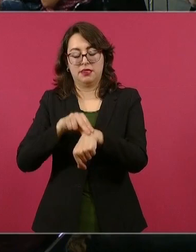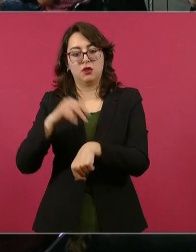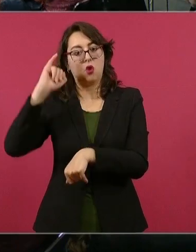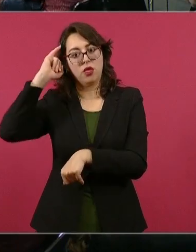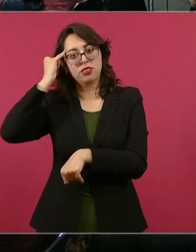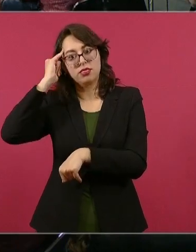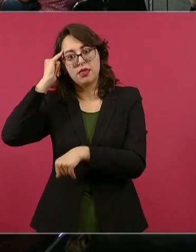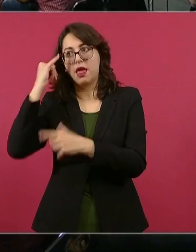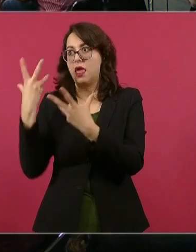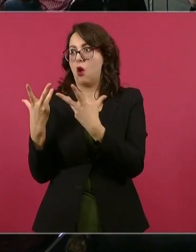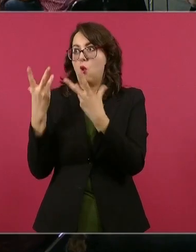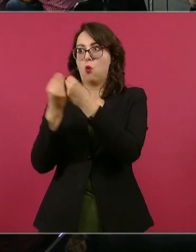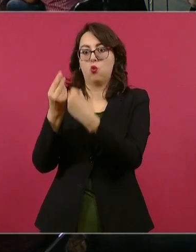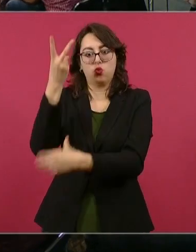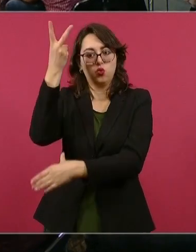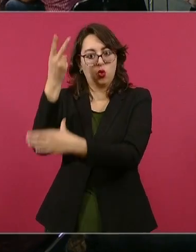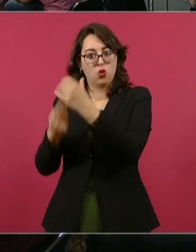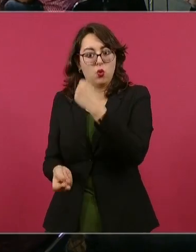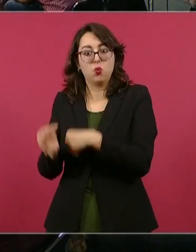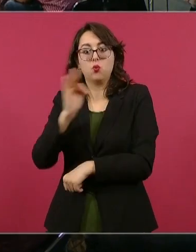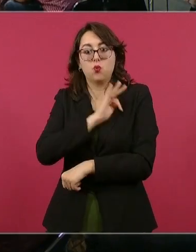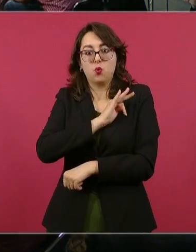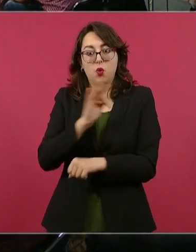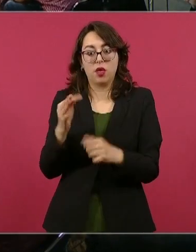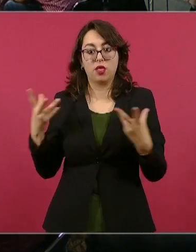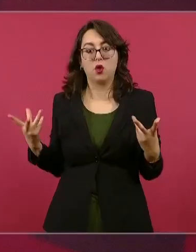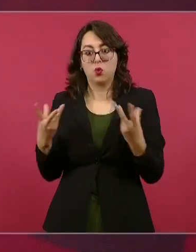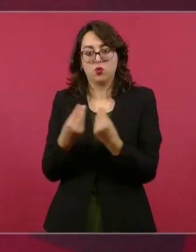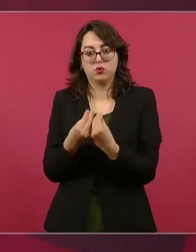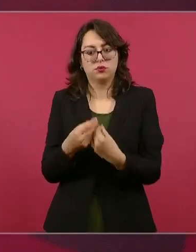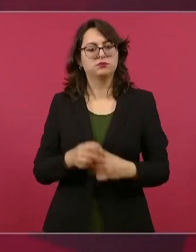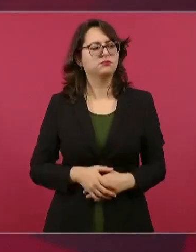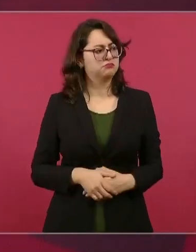se lo encargamos a Hugo, que se pongan de acuerdo,